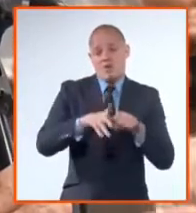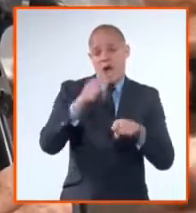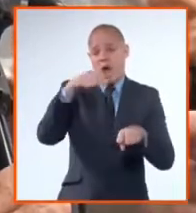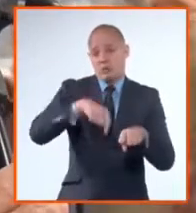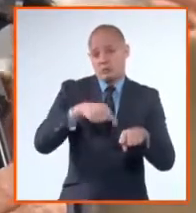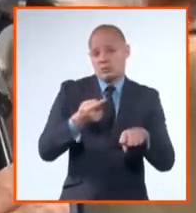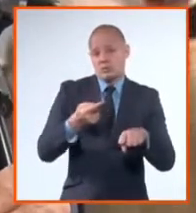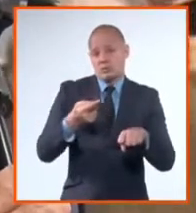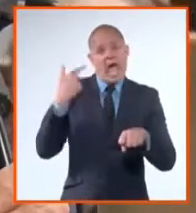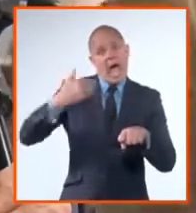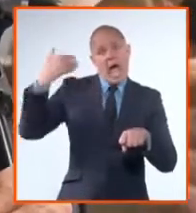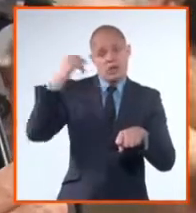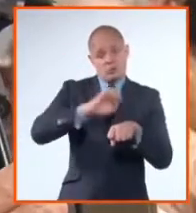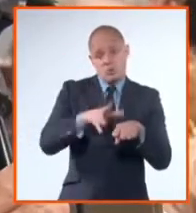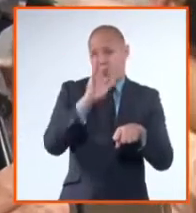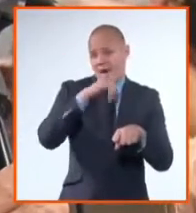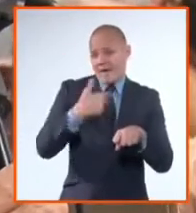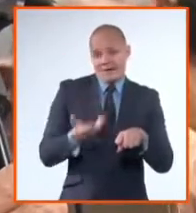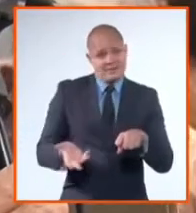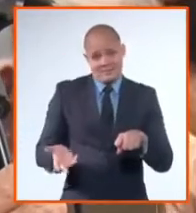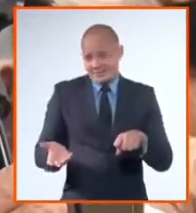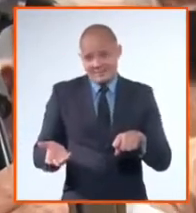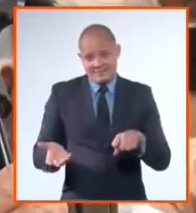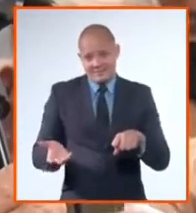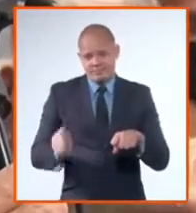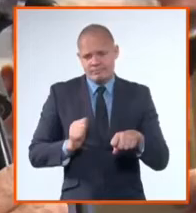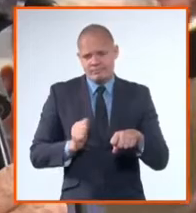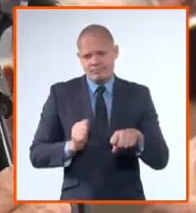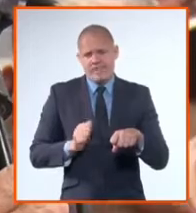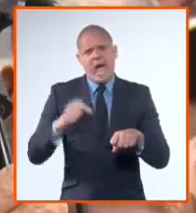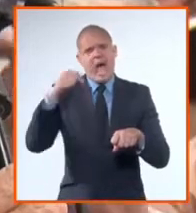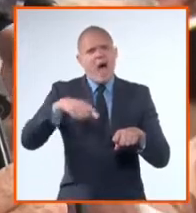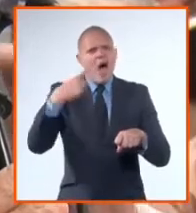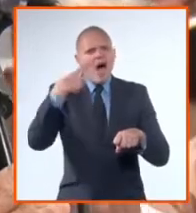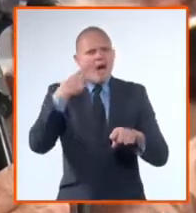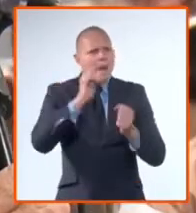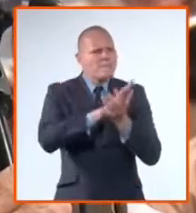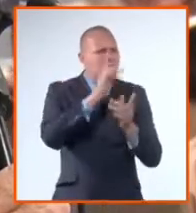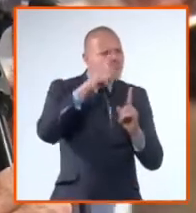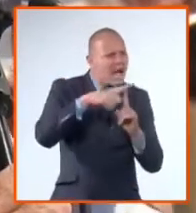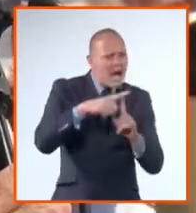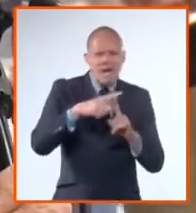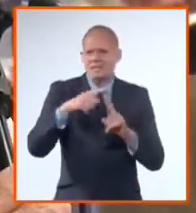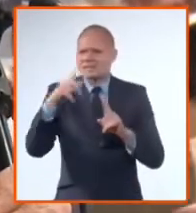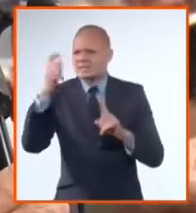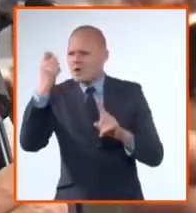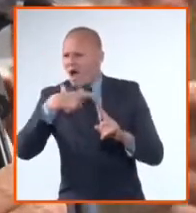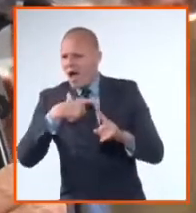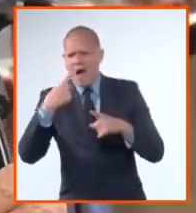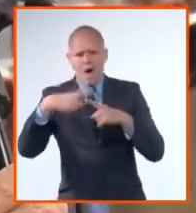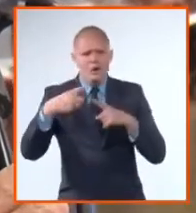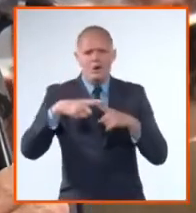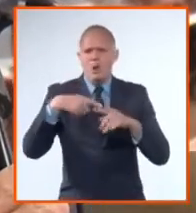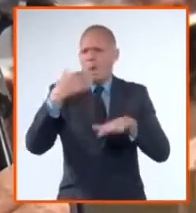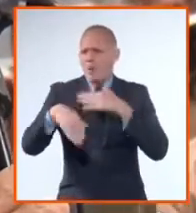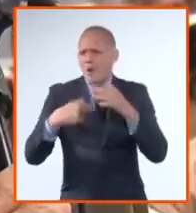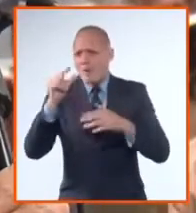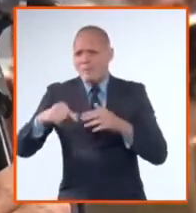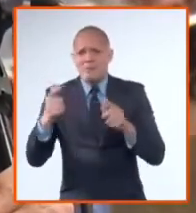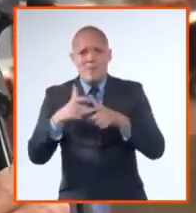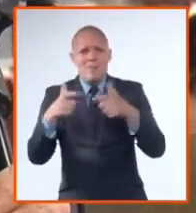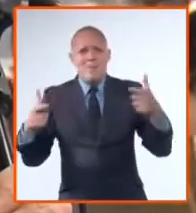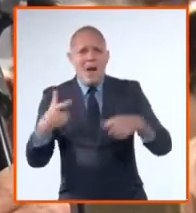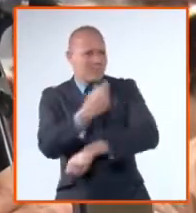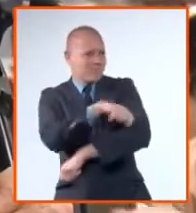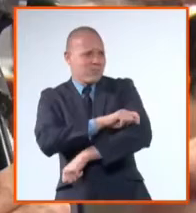esto va a llevar a un análisis interno del sistema de salud. Yo creo que todos los colegas de la sección de biomedicina, yo hablo de